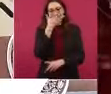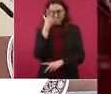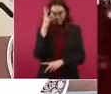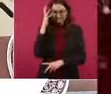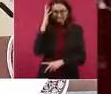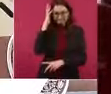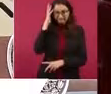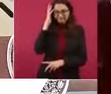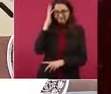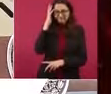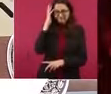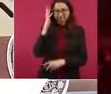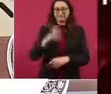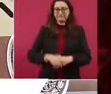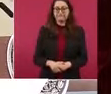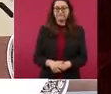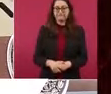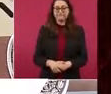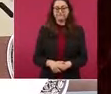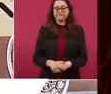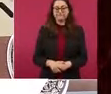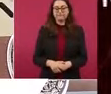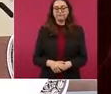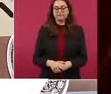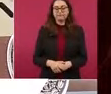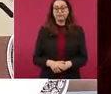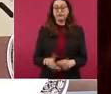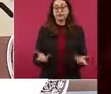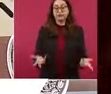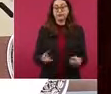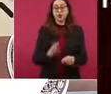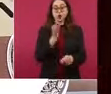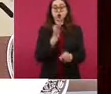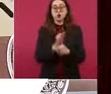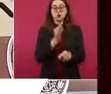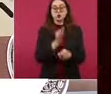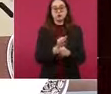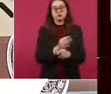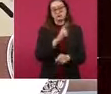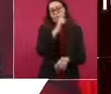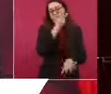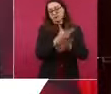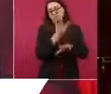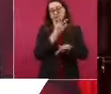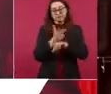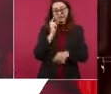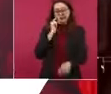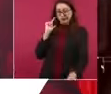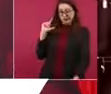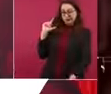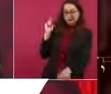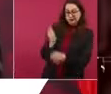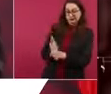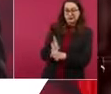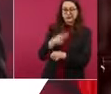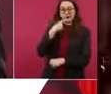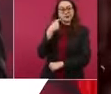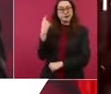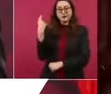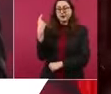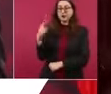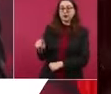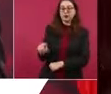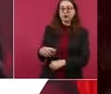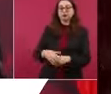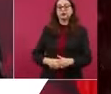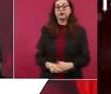o si se va a pasar el tema de infodemia. Urbano, Sósimo. Adelante, José Reyes, ya hemos publicado precisamente este tema